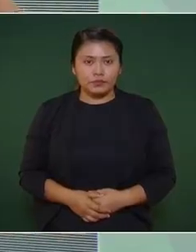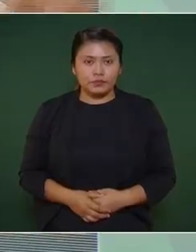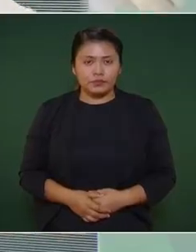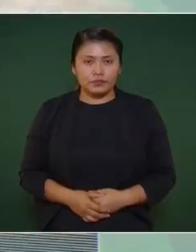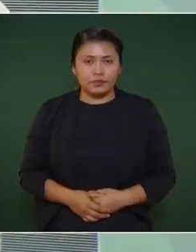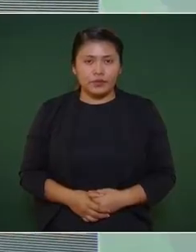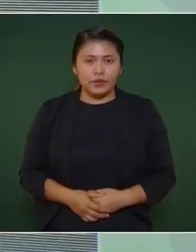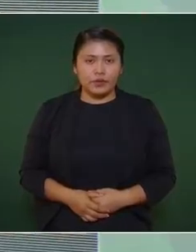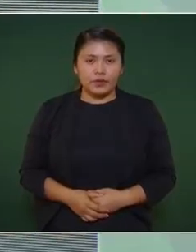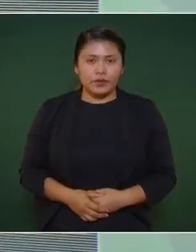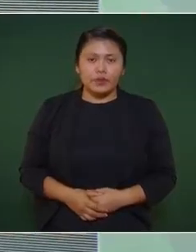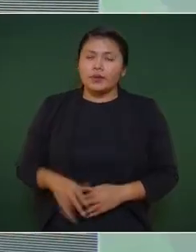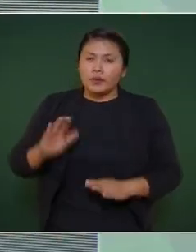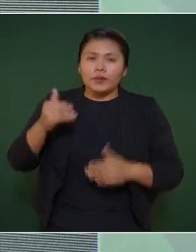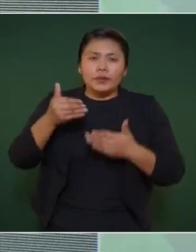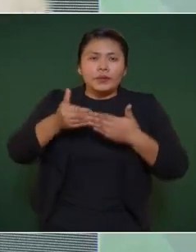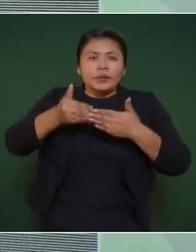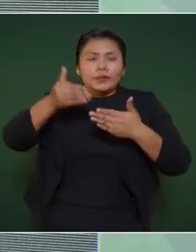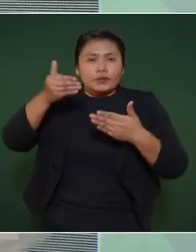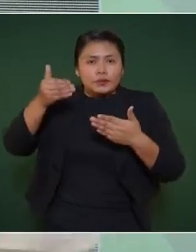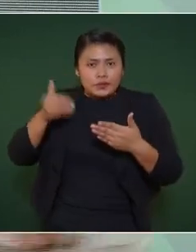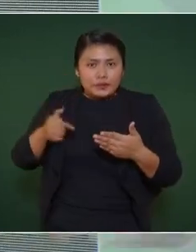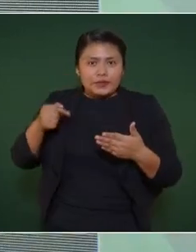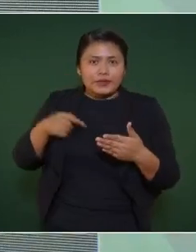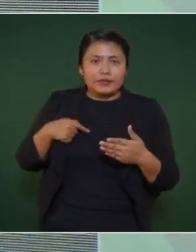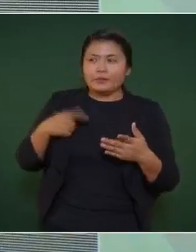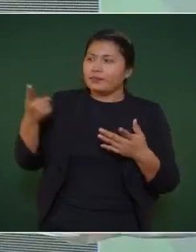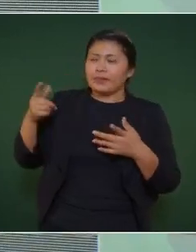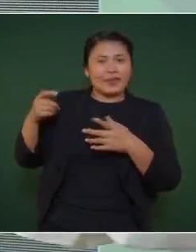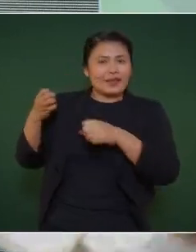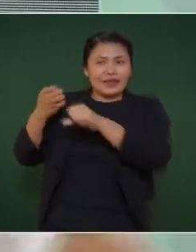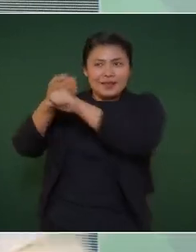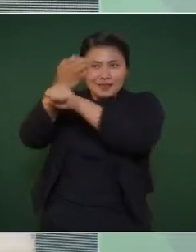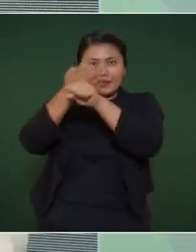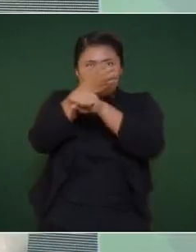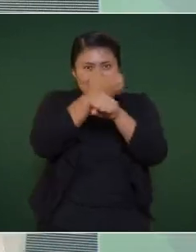adhirieran todos los estados a este plan, ya